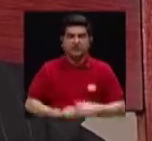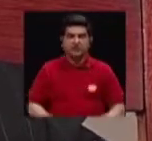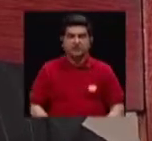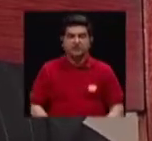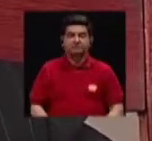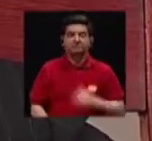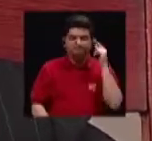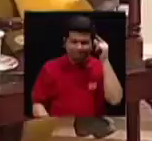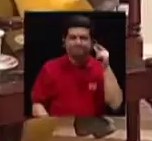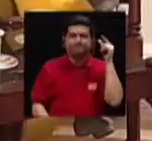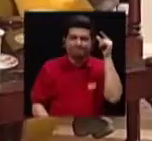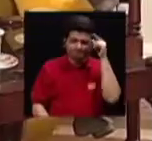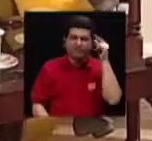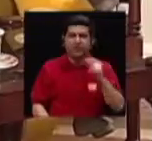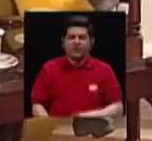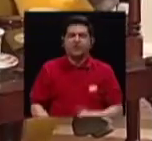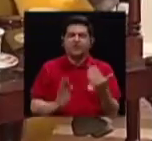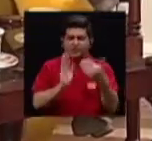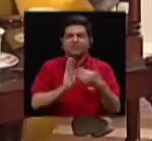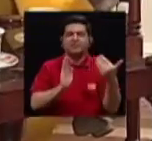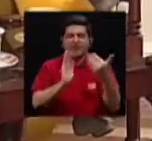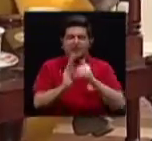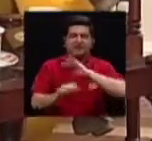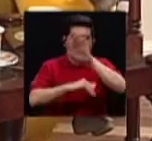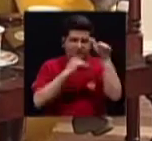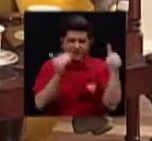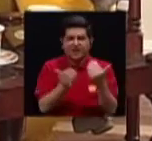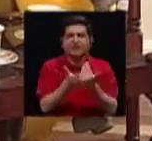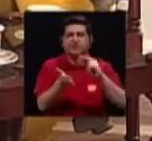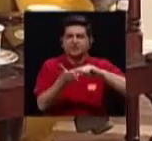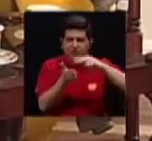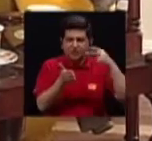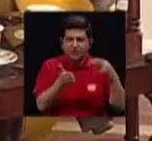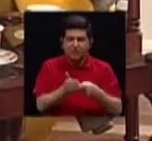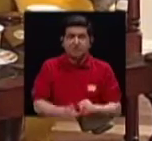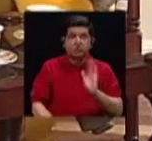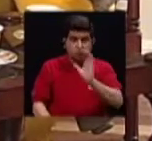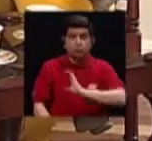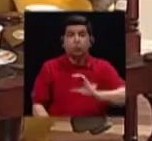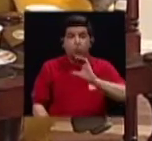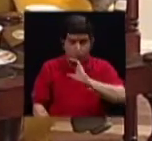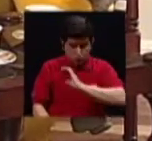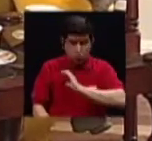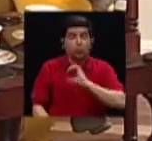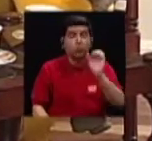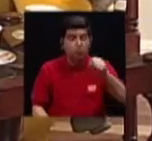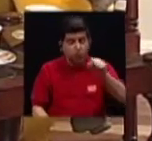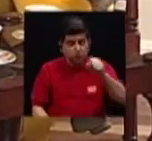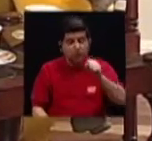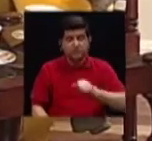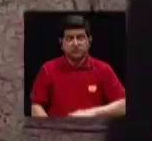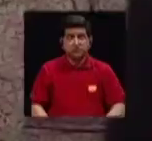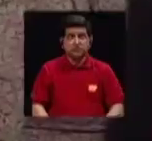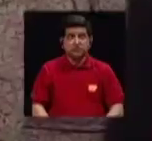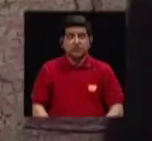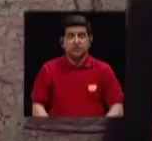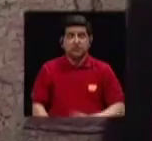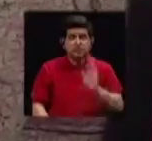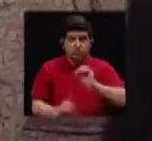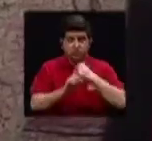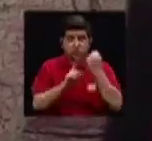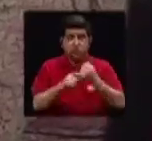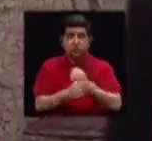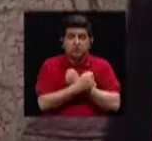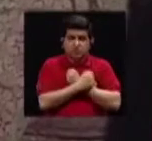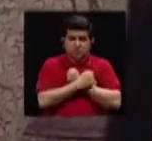¿Verdad? Porque eso va a afectar todo lo que es su comportamiento, su salud, su estado afectivo. Salud en el